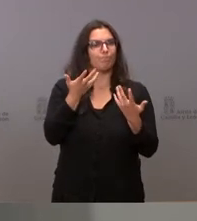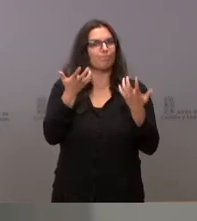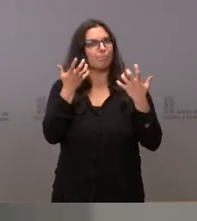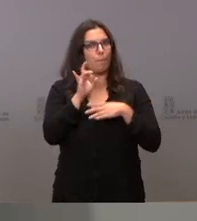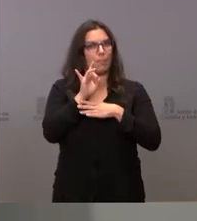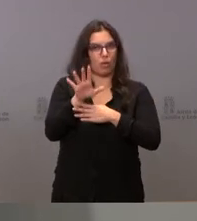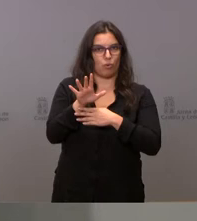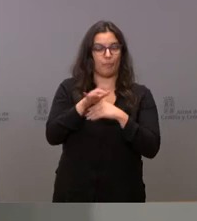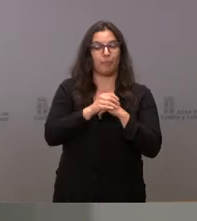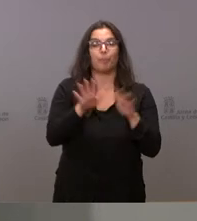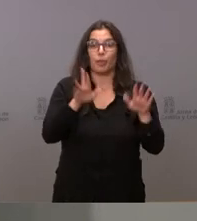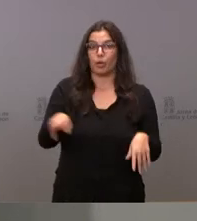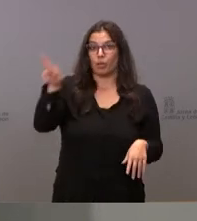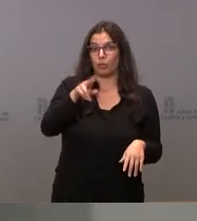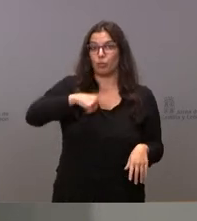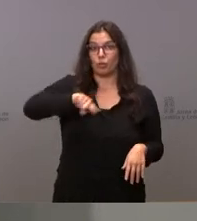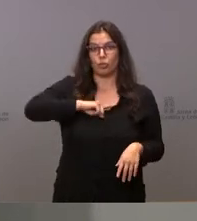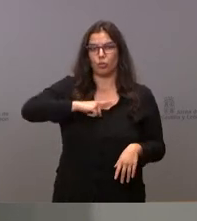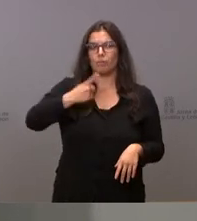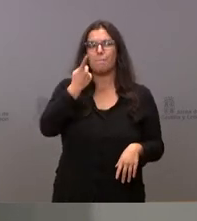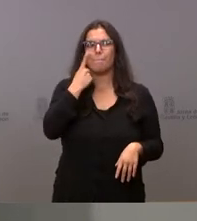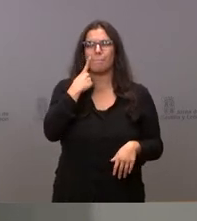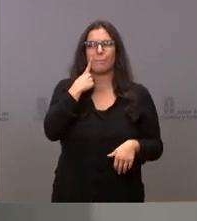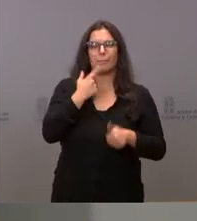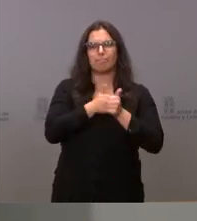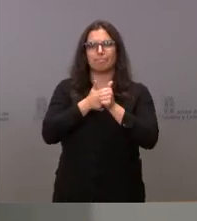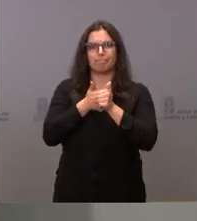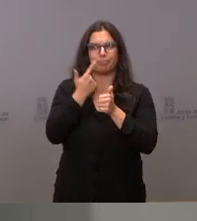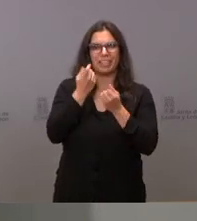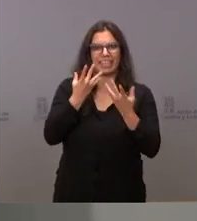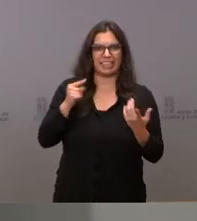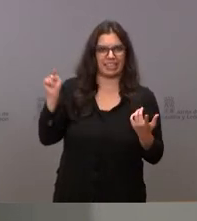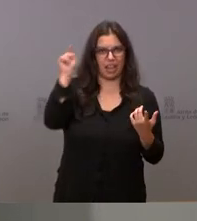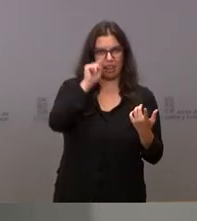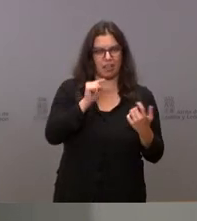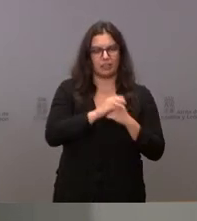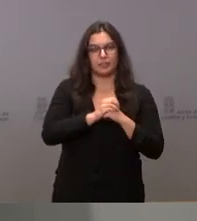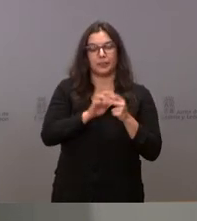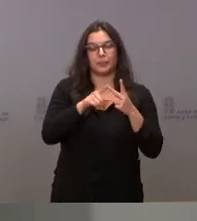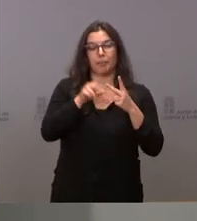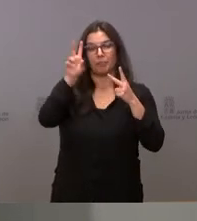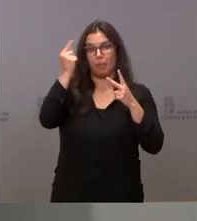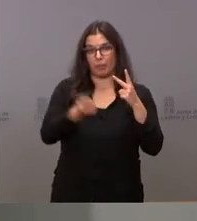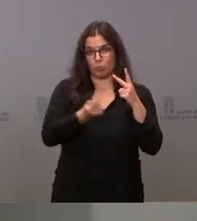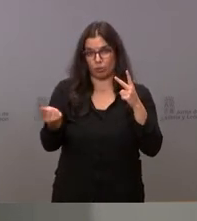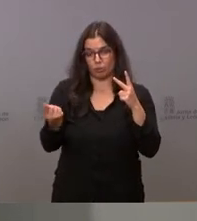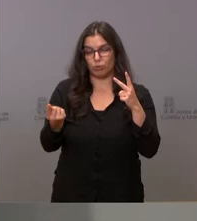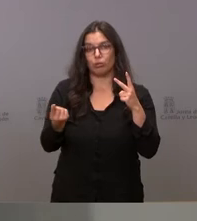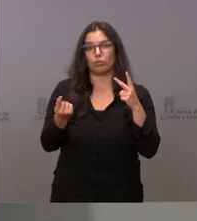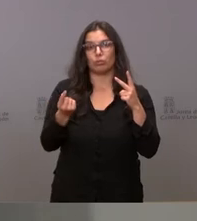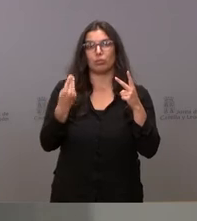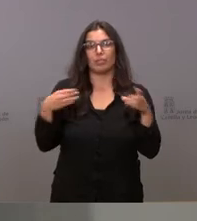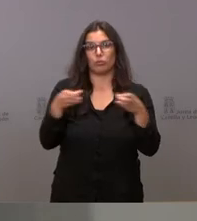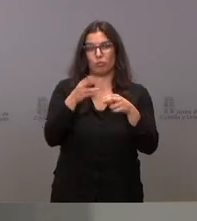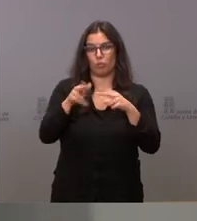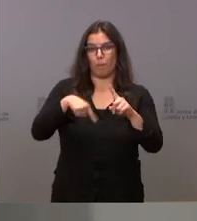epidemiológica. Pero, insisto, nuestra obligación es estar pendientes. Sobre el asunto de los presupuestos y de Por Ávila y